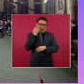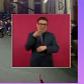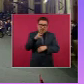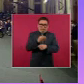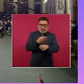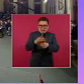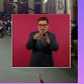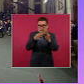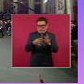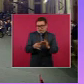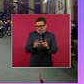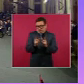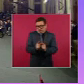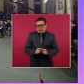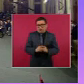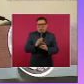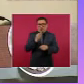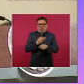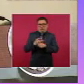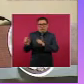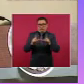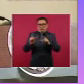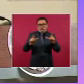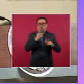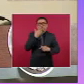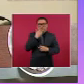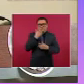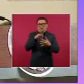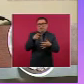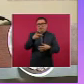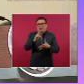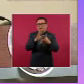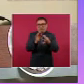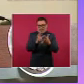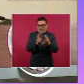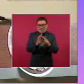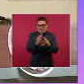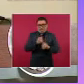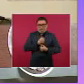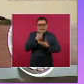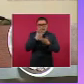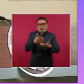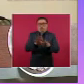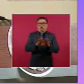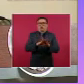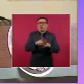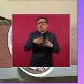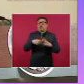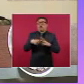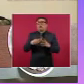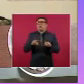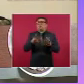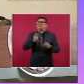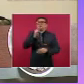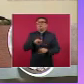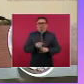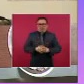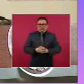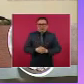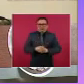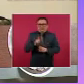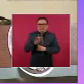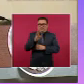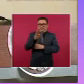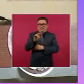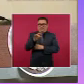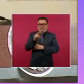un poco. Ahorita no traemos diapositivas, pero sí quisiera compartirles numéricamente de qué estamos hablando. Balancic